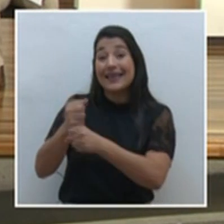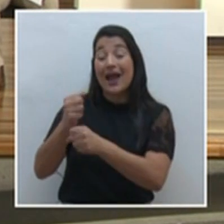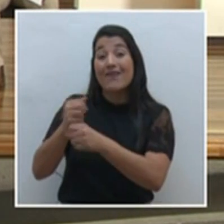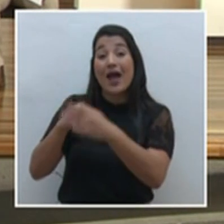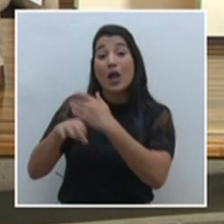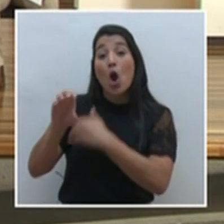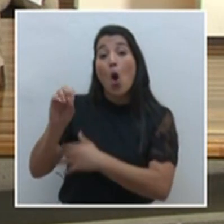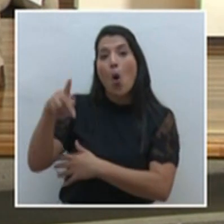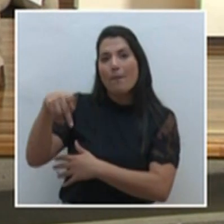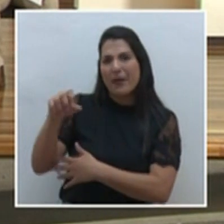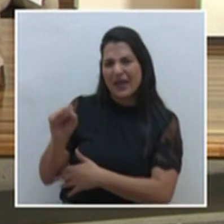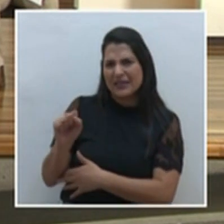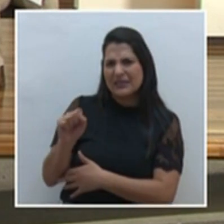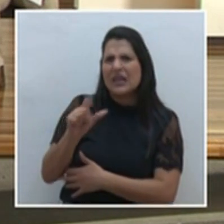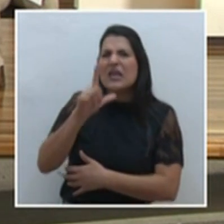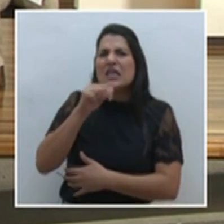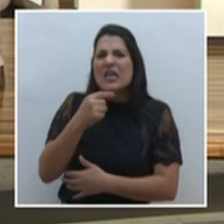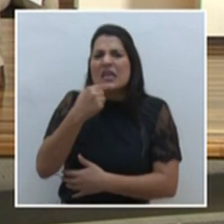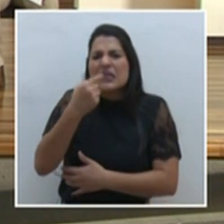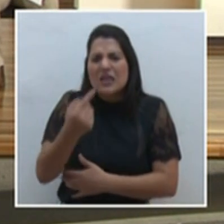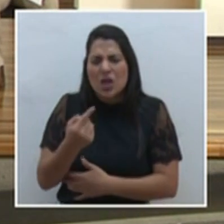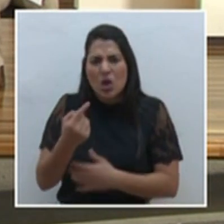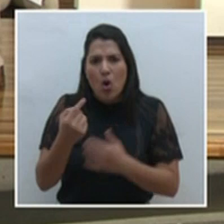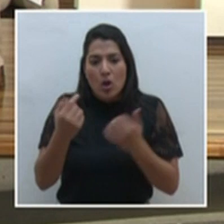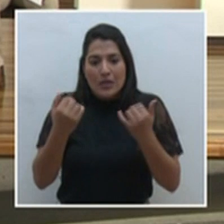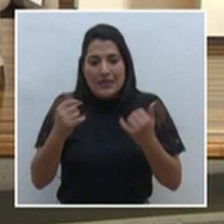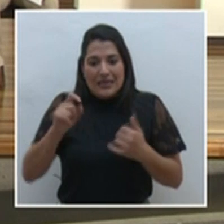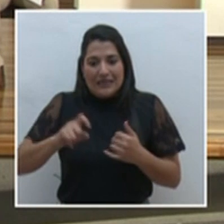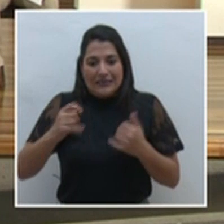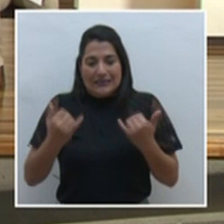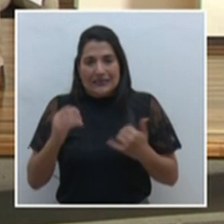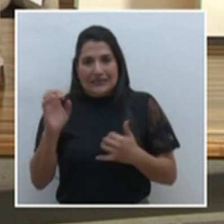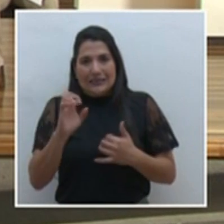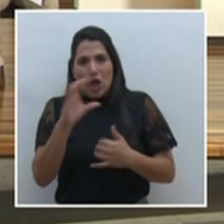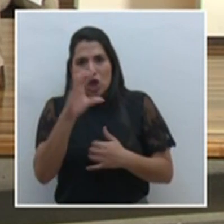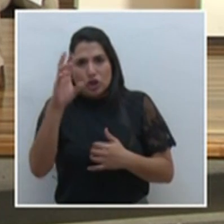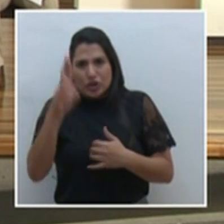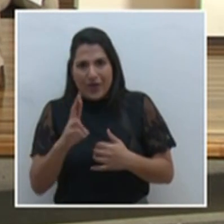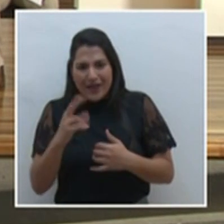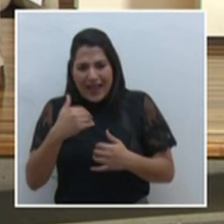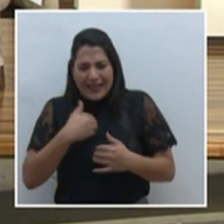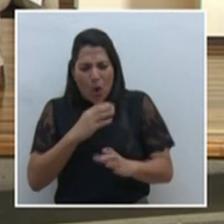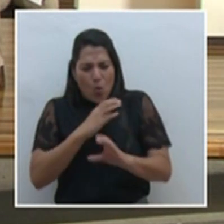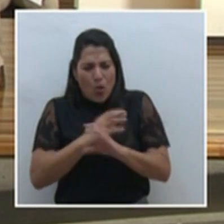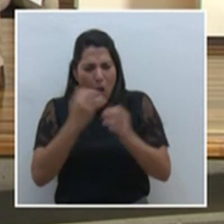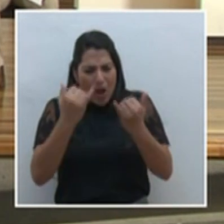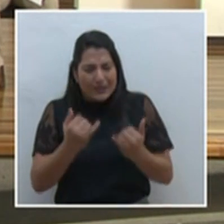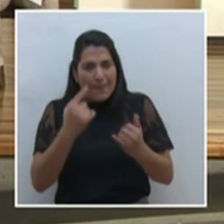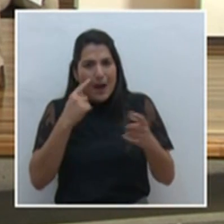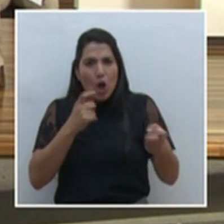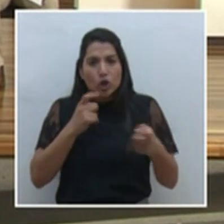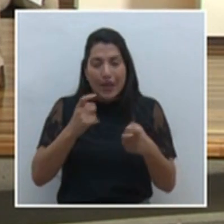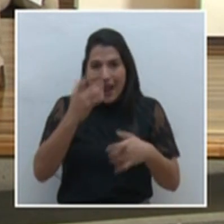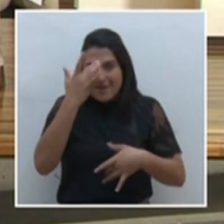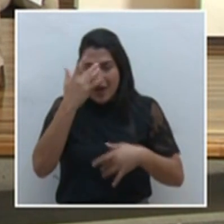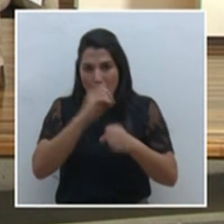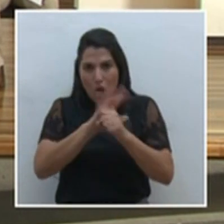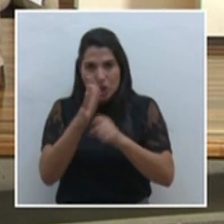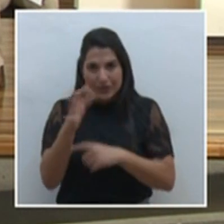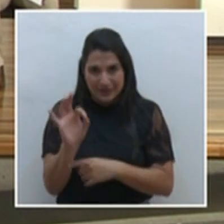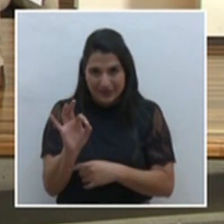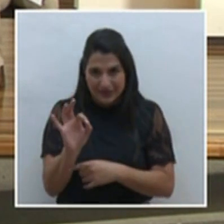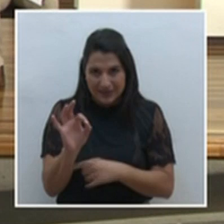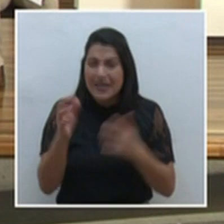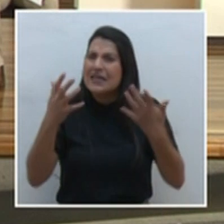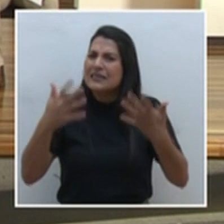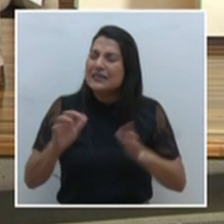ha indicado que es urgente que este país tome medidas inmediatas para contener el COVID-19. Ya se estableció